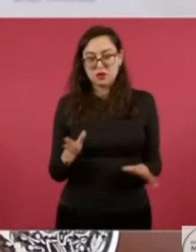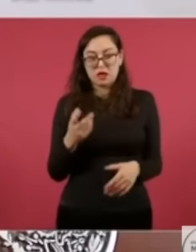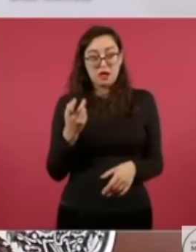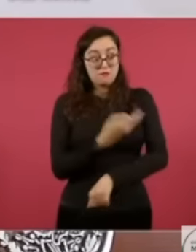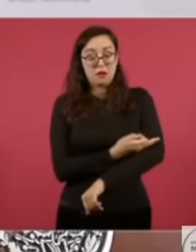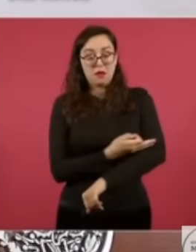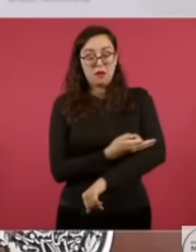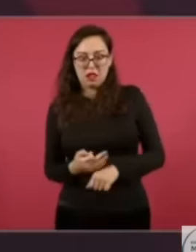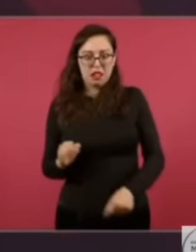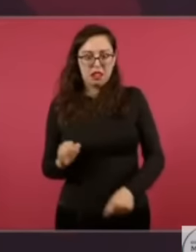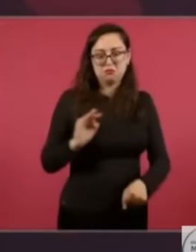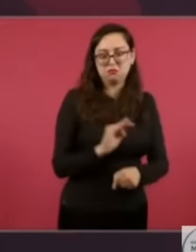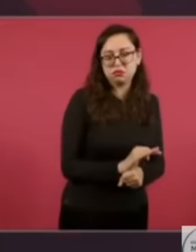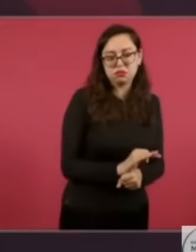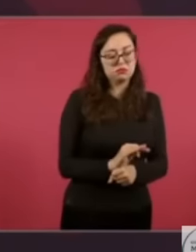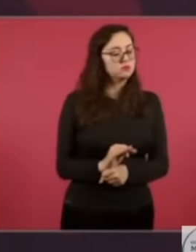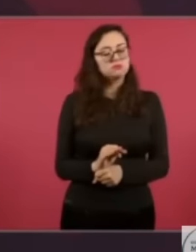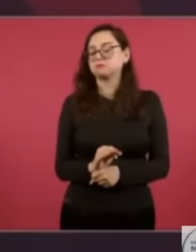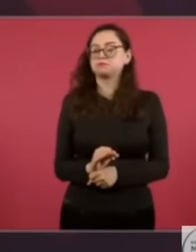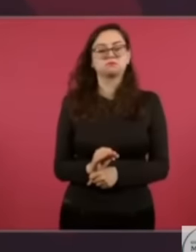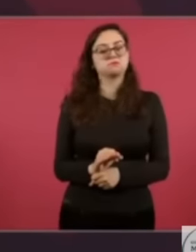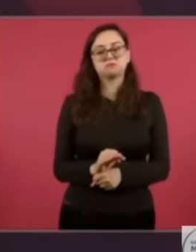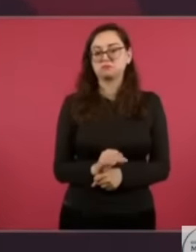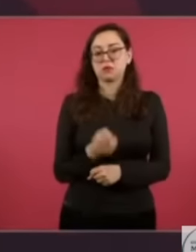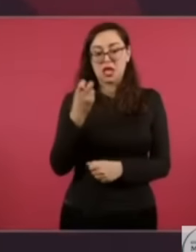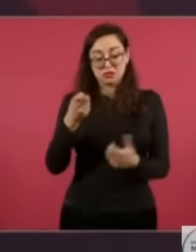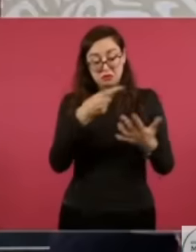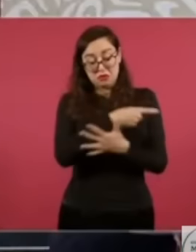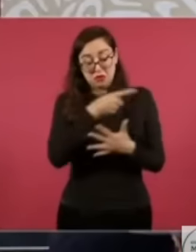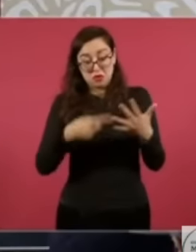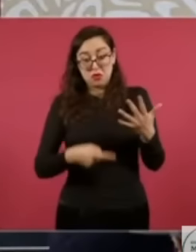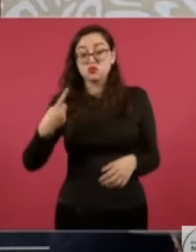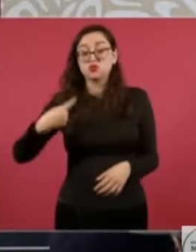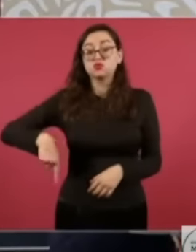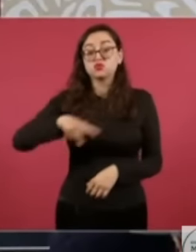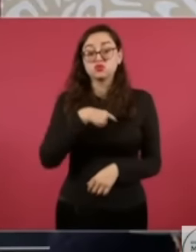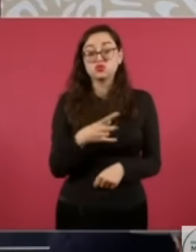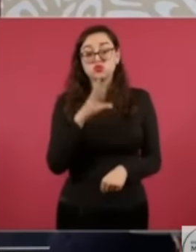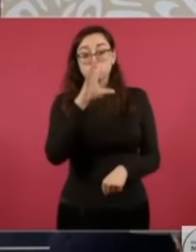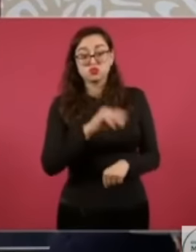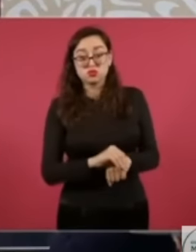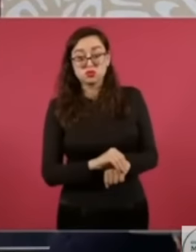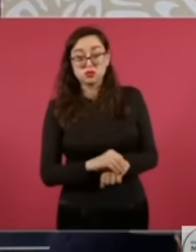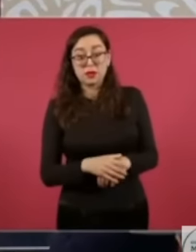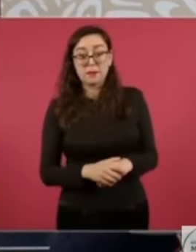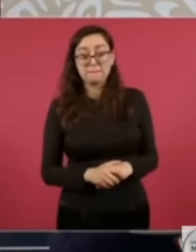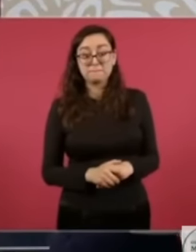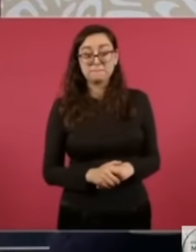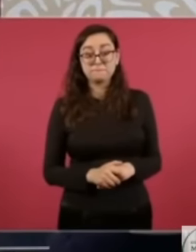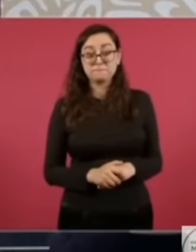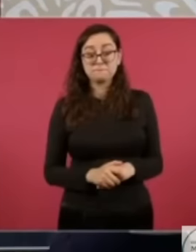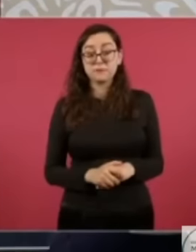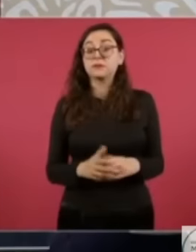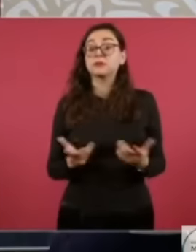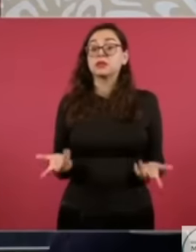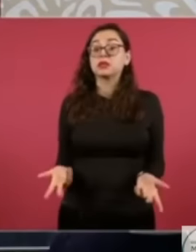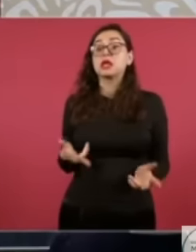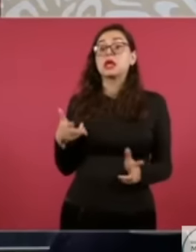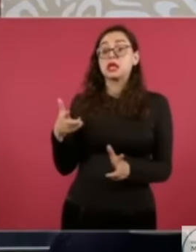nepotismo, no hay corrupción, ninguna de esas lacras. Pero en el tren de Imuris sí hubo, presidente. ¿En dónde? ¿Y si en lo del